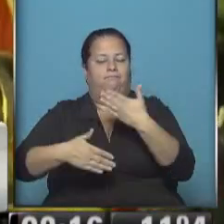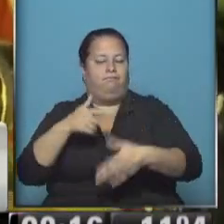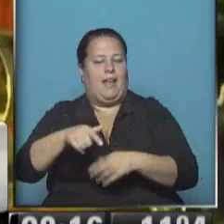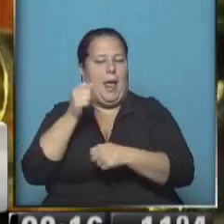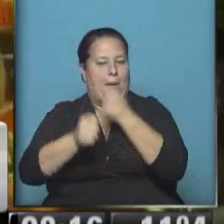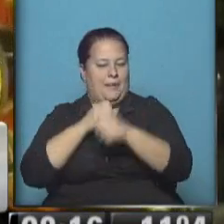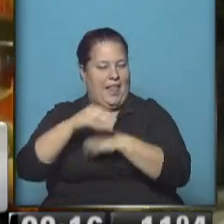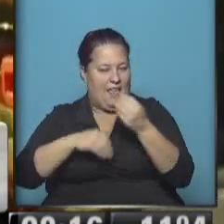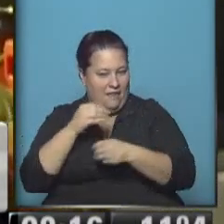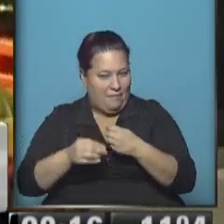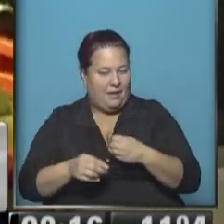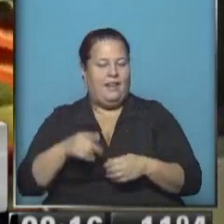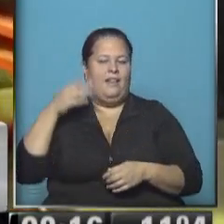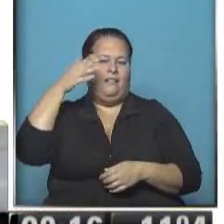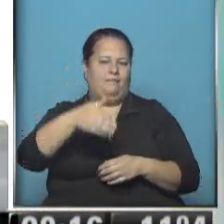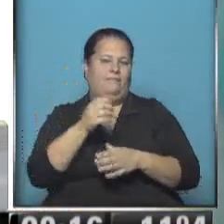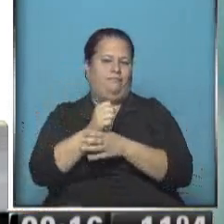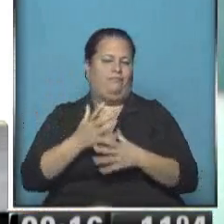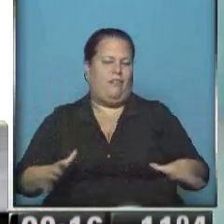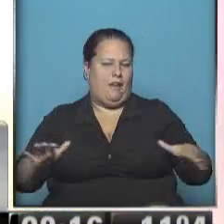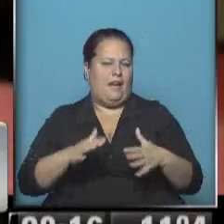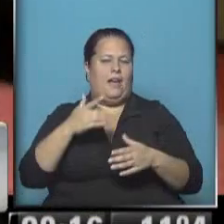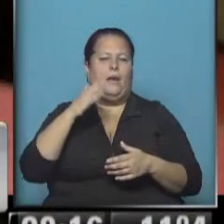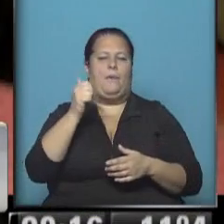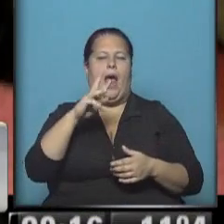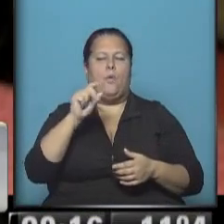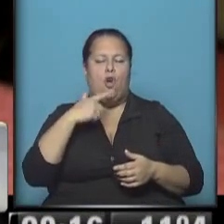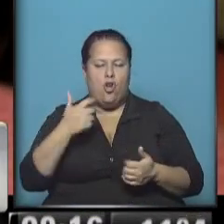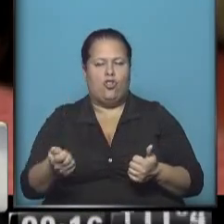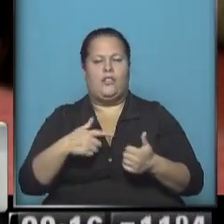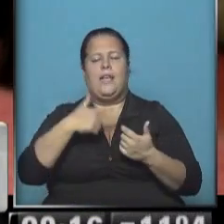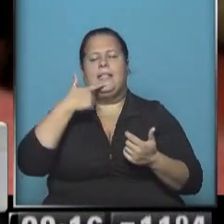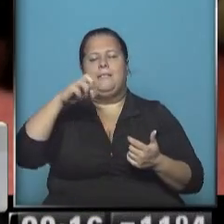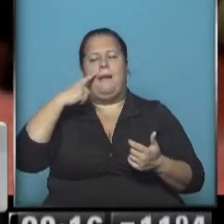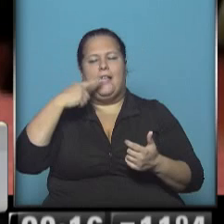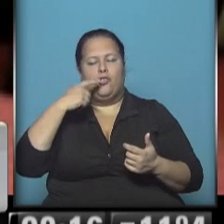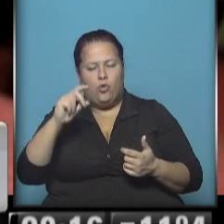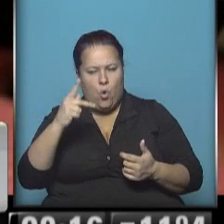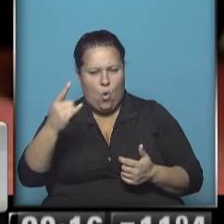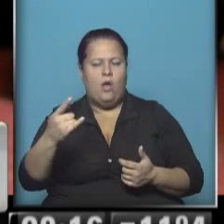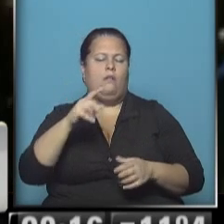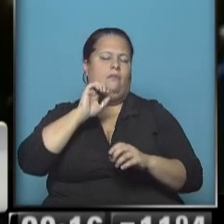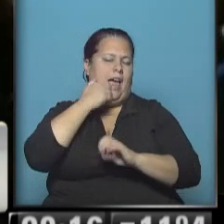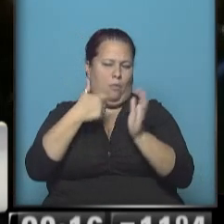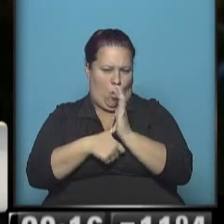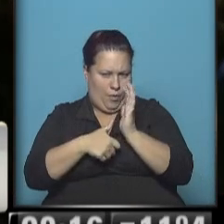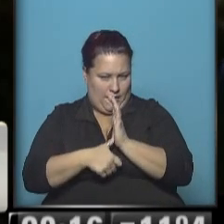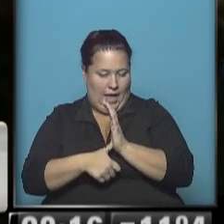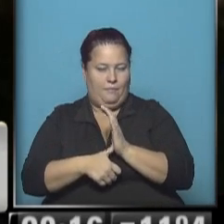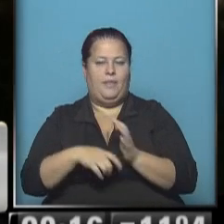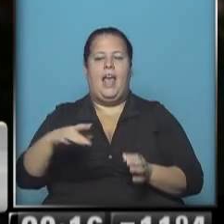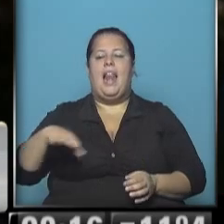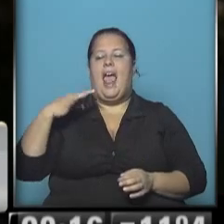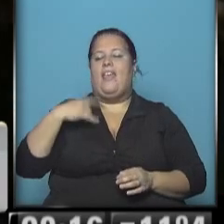a esta empresa familiar, a la cual visitan grandes acordeonistas como Raúl Barbosa o el Chango Espacio. Un documental realmente genial. La vida de